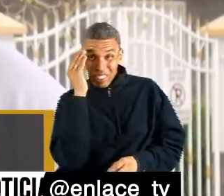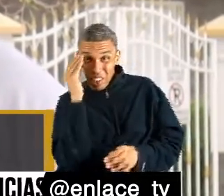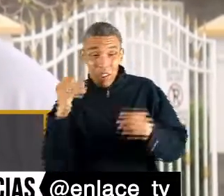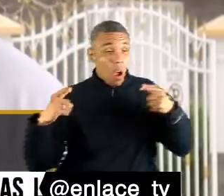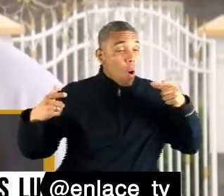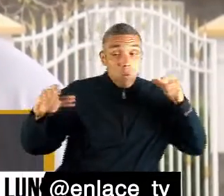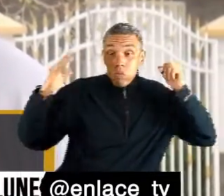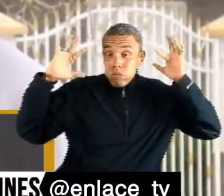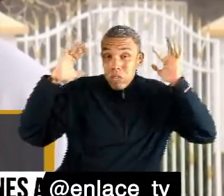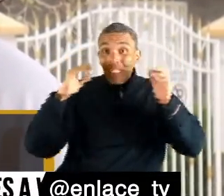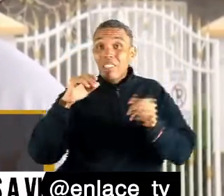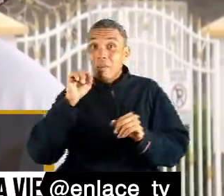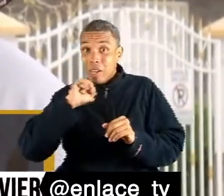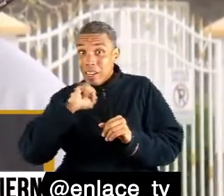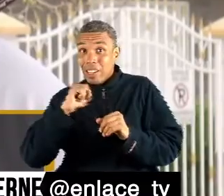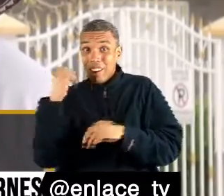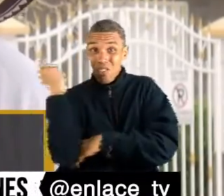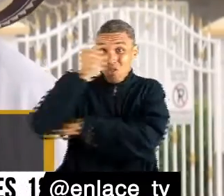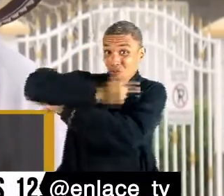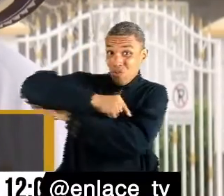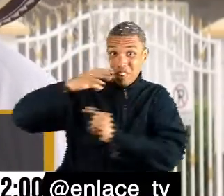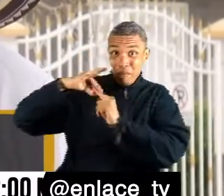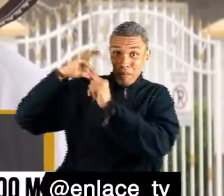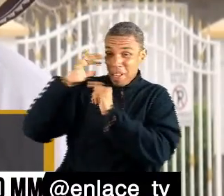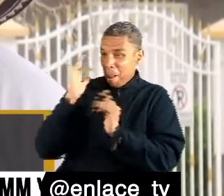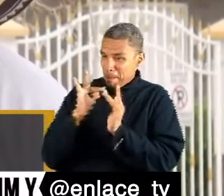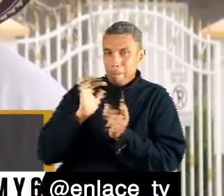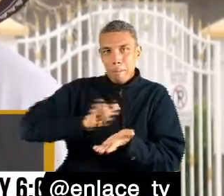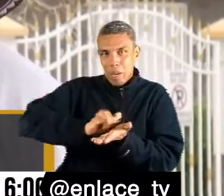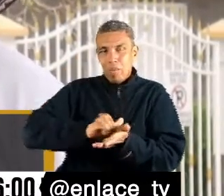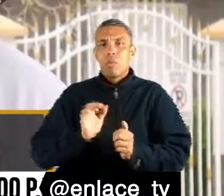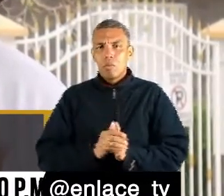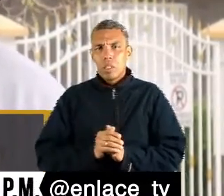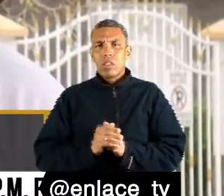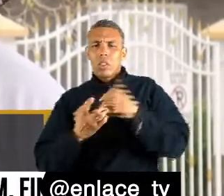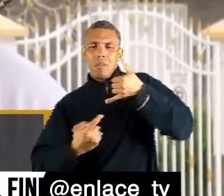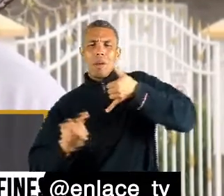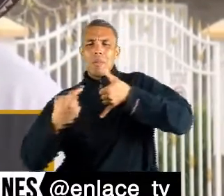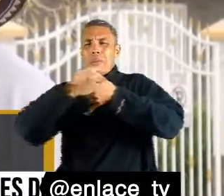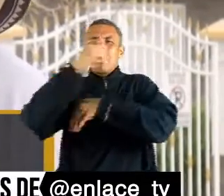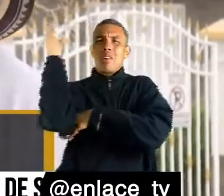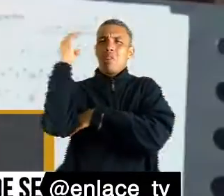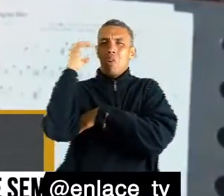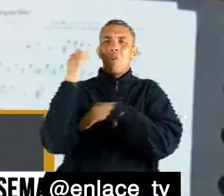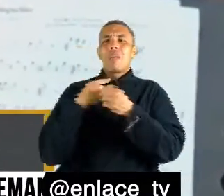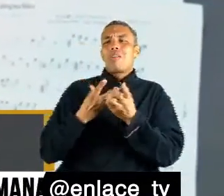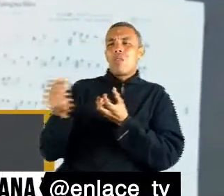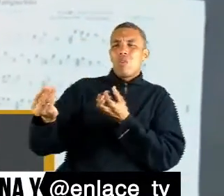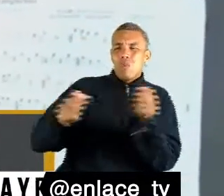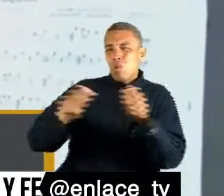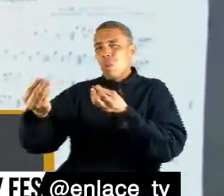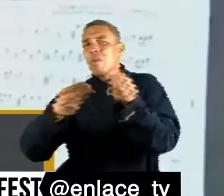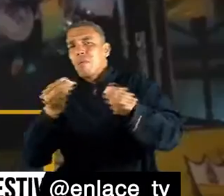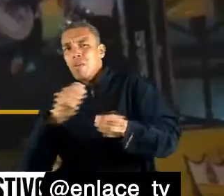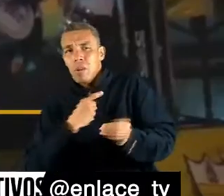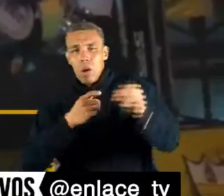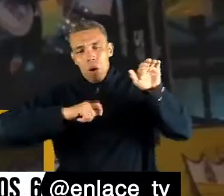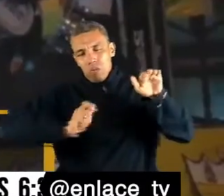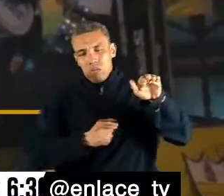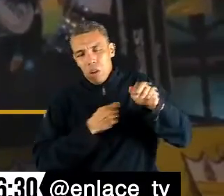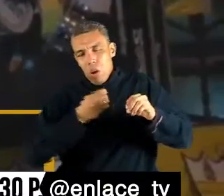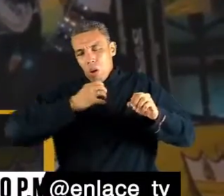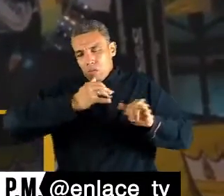país estarán presentes en Barranca Bermeja en este 94 aniversario del 22 al 26 de abril. Roenes Acosta ha confirmado que son